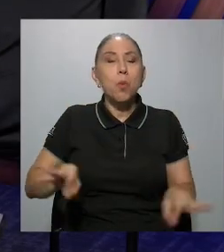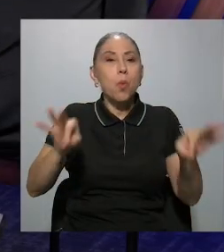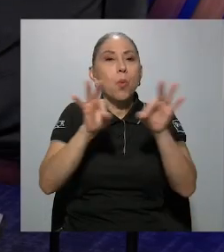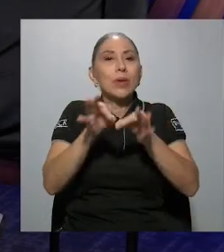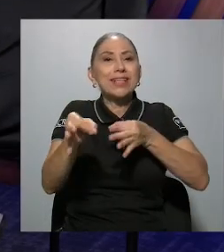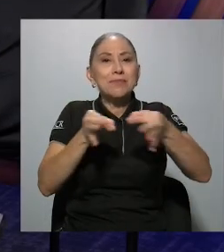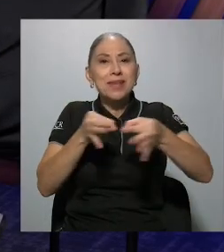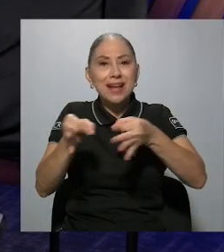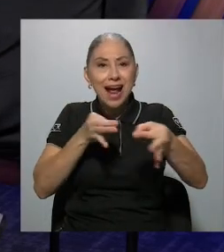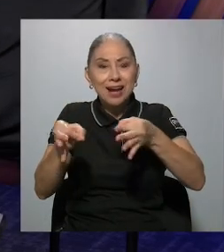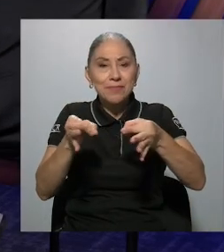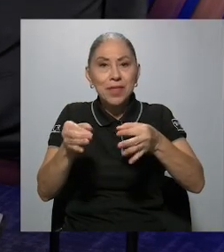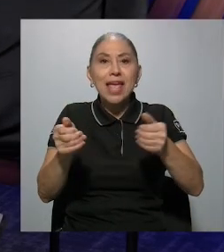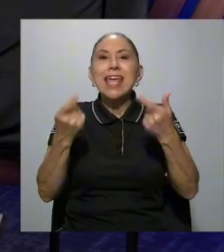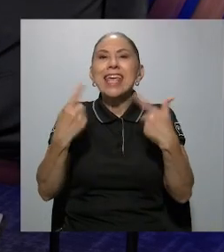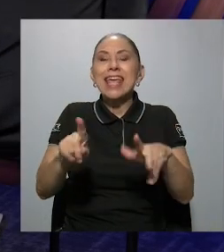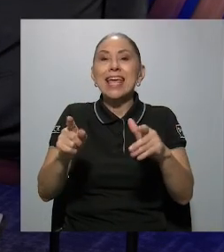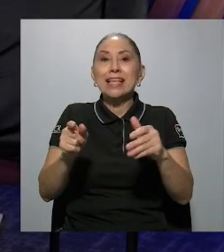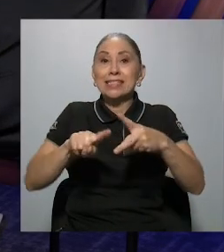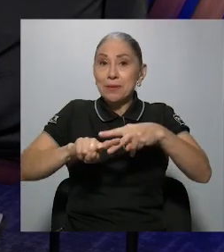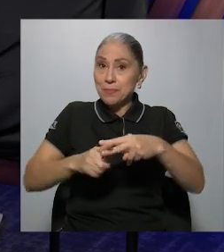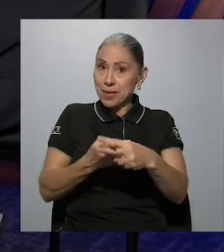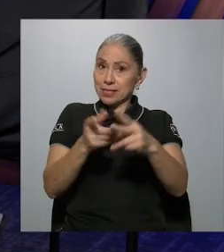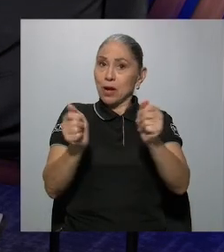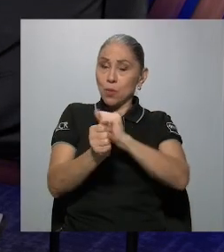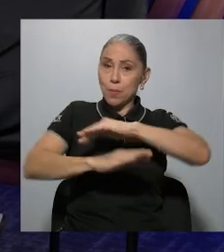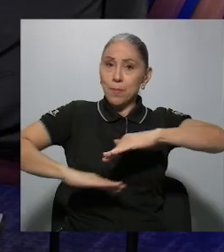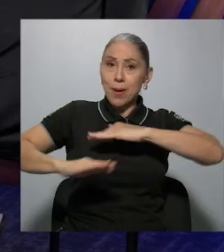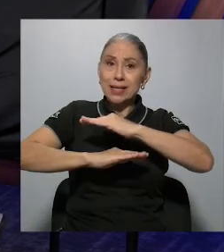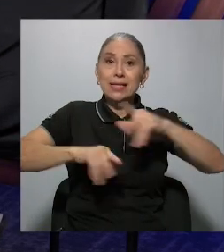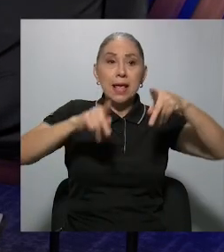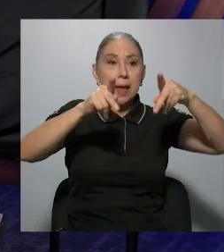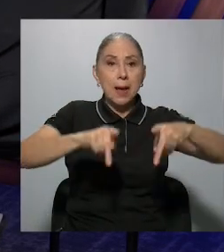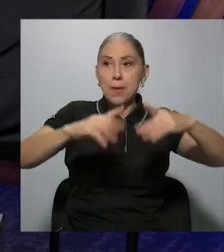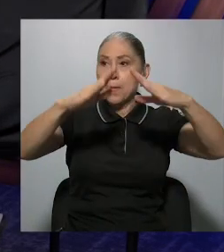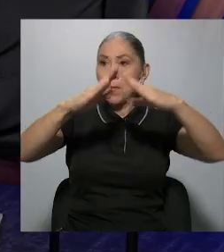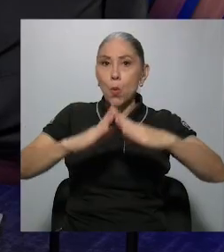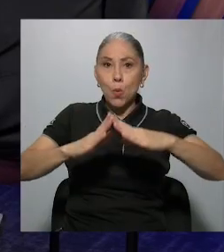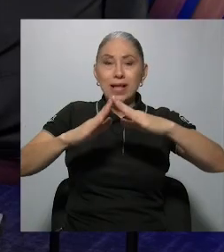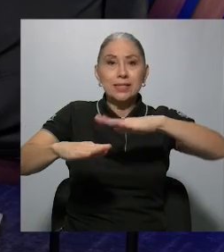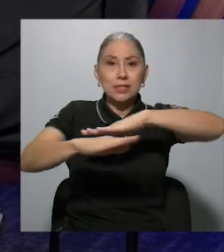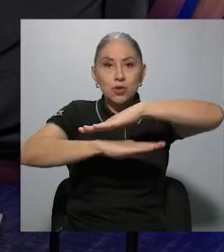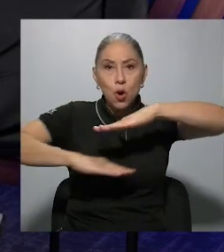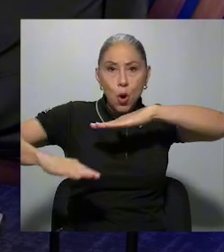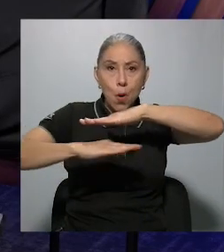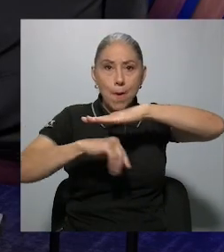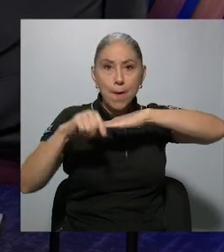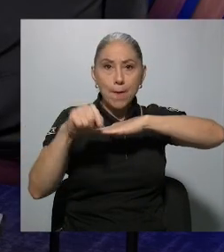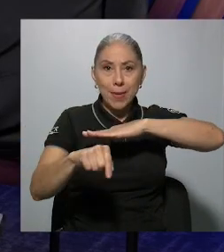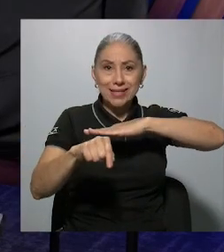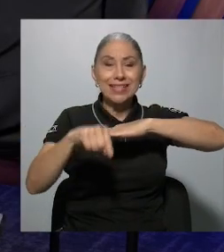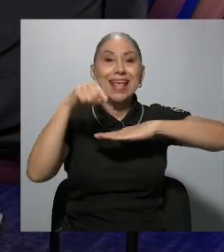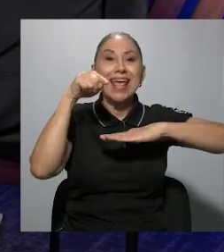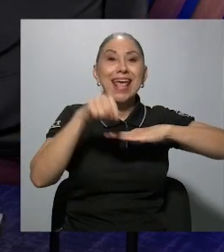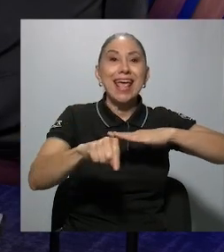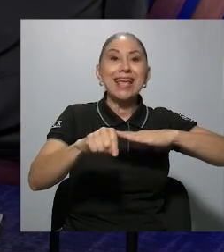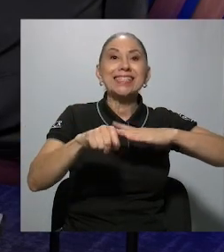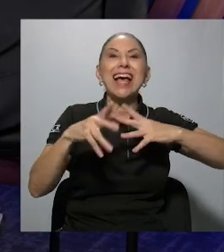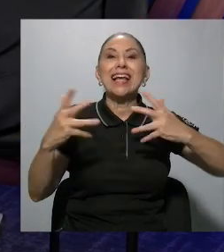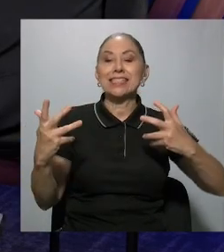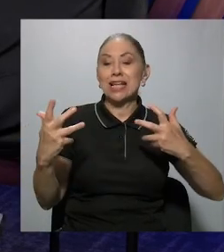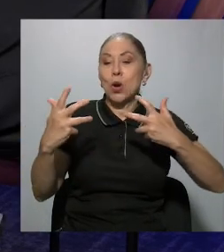importante también explicar que se parte de una población base. Esta población base es la que